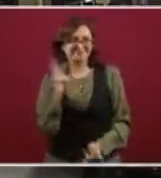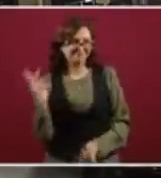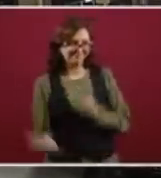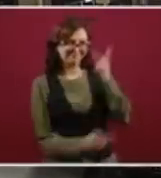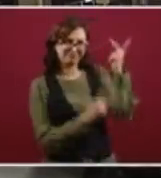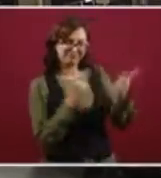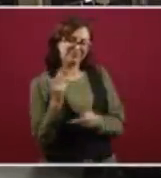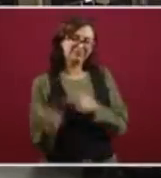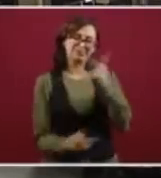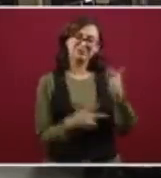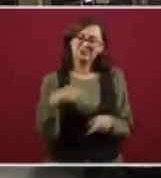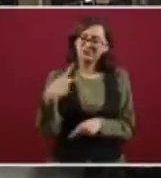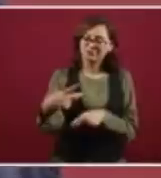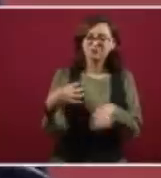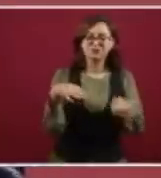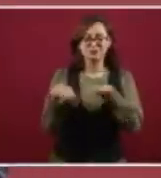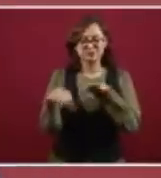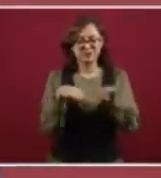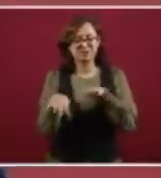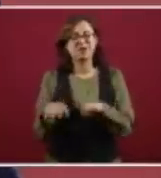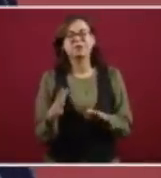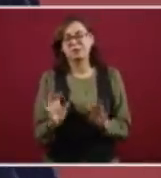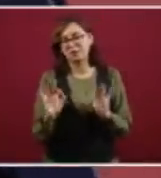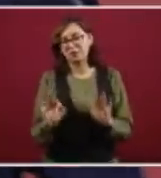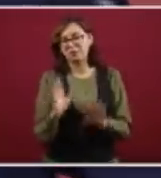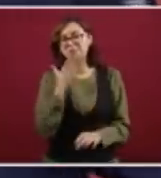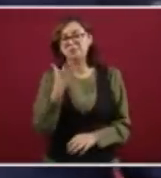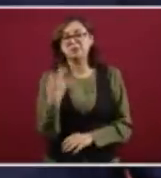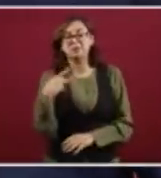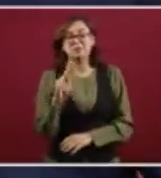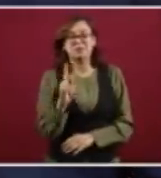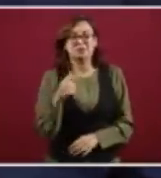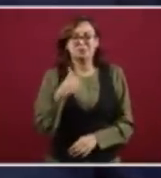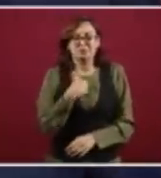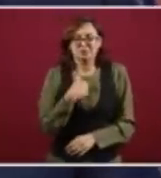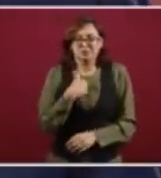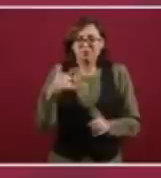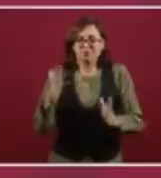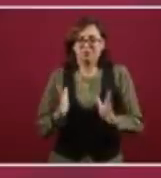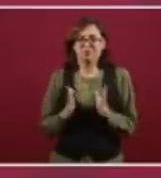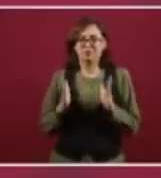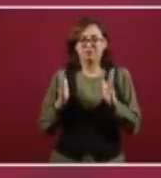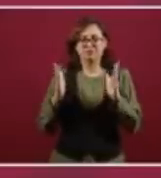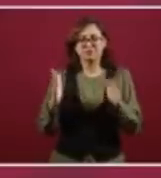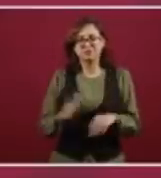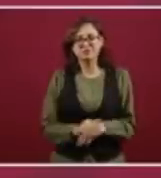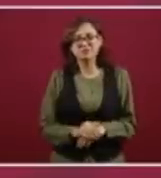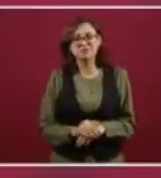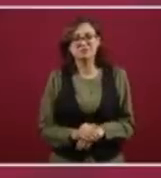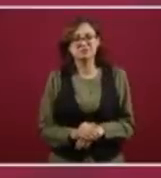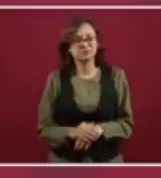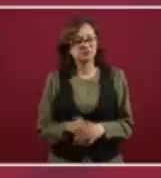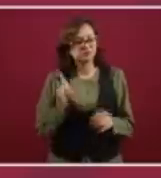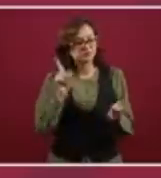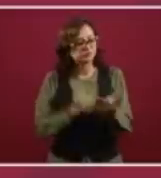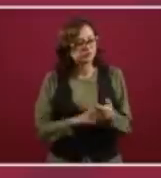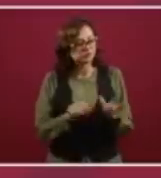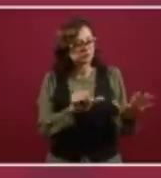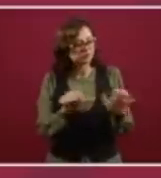muy bien, pero a mí hasta me sorprendió ahora escuchar que son 1,600 proyectos.